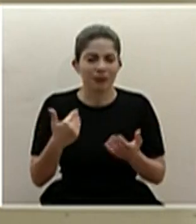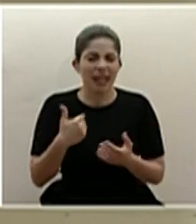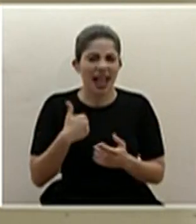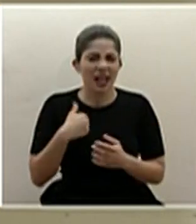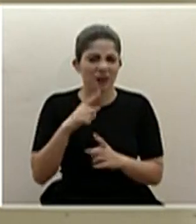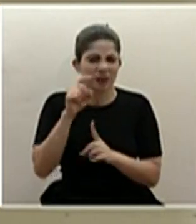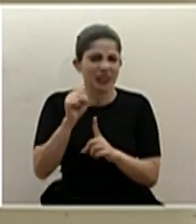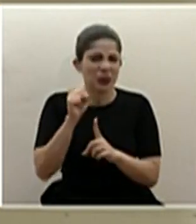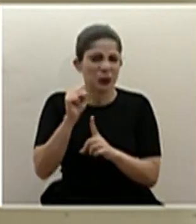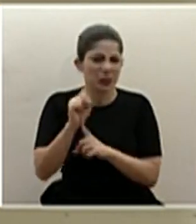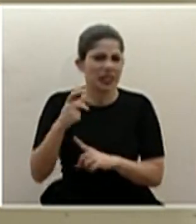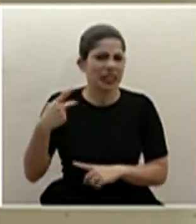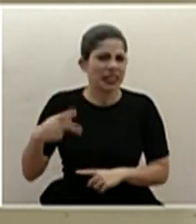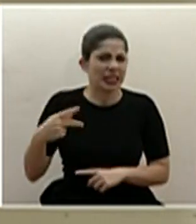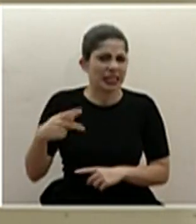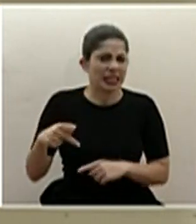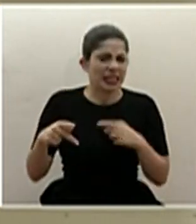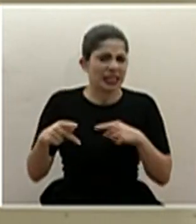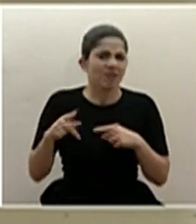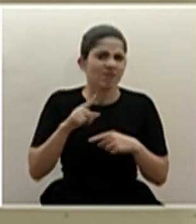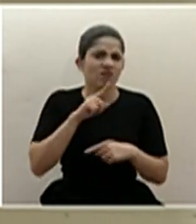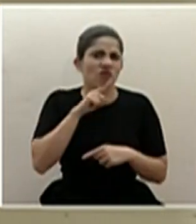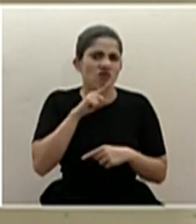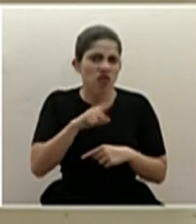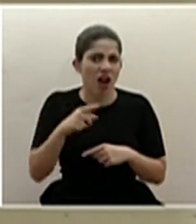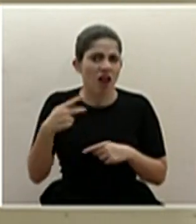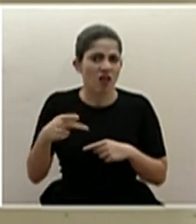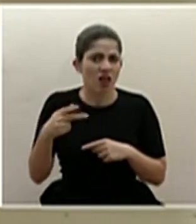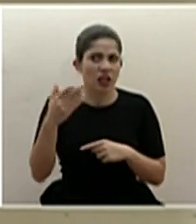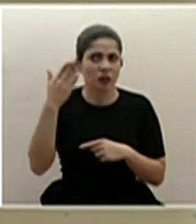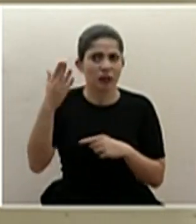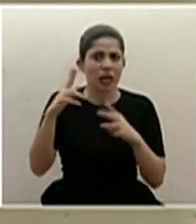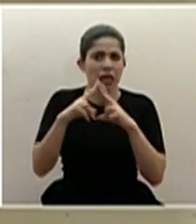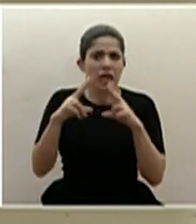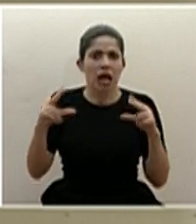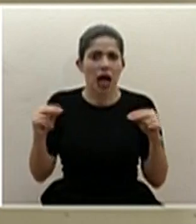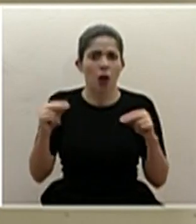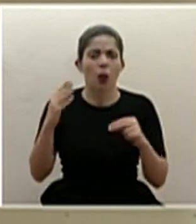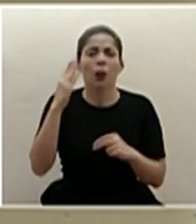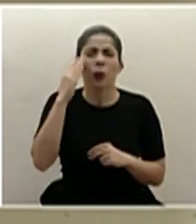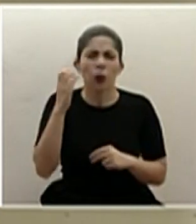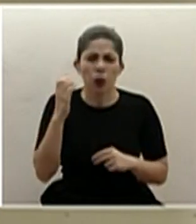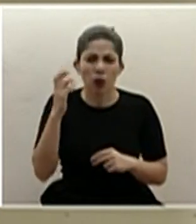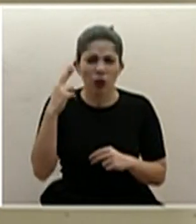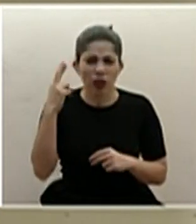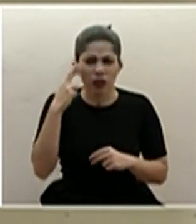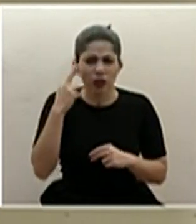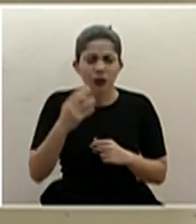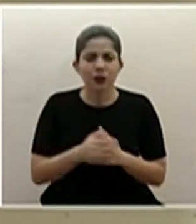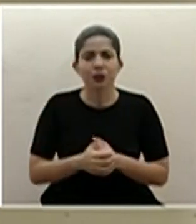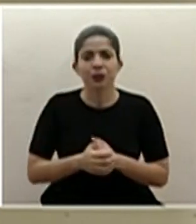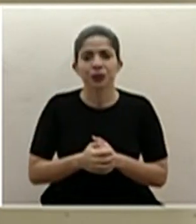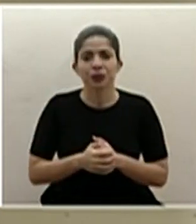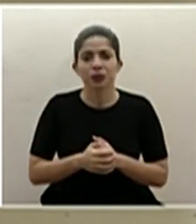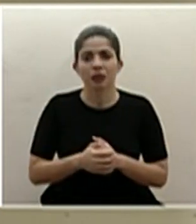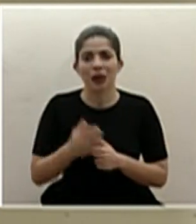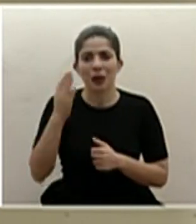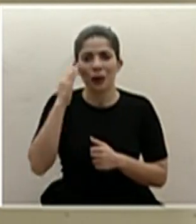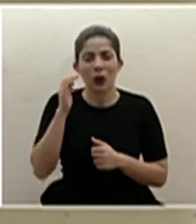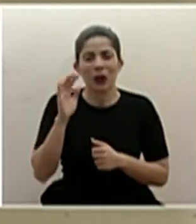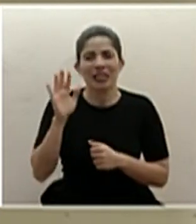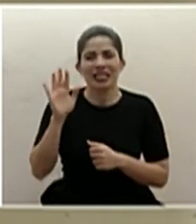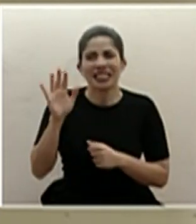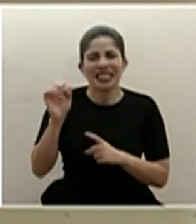situación de riesgo real con Nicaragua debido a la realidad